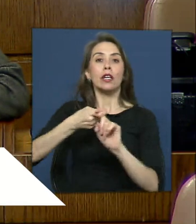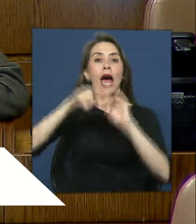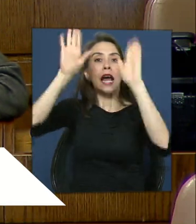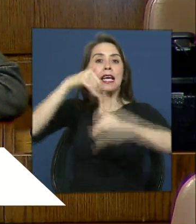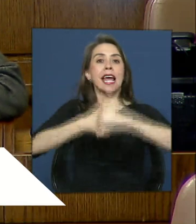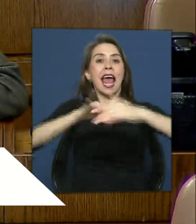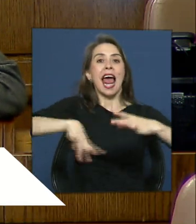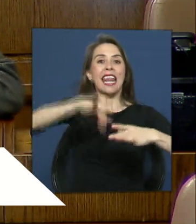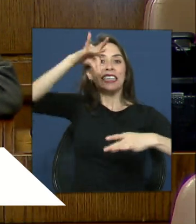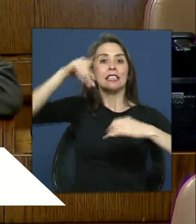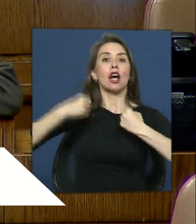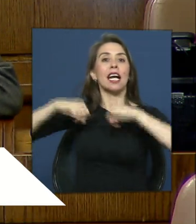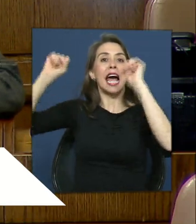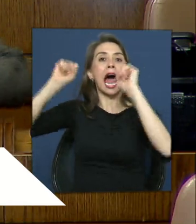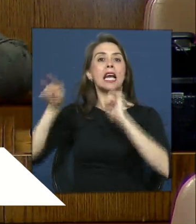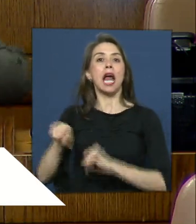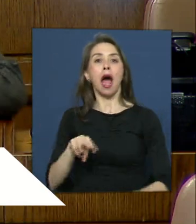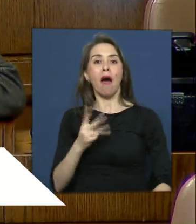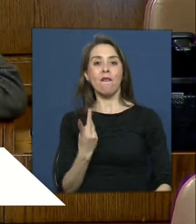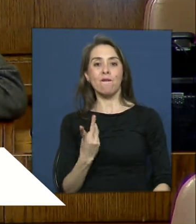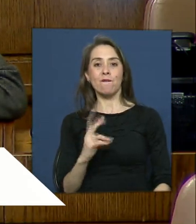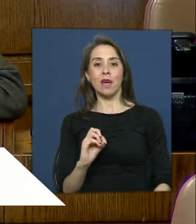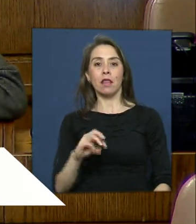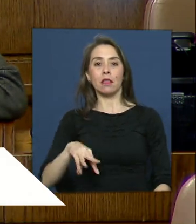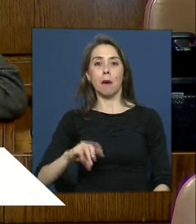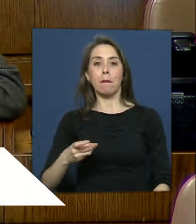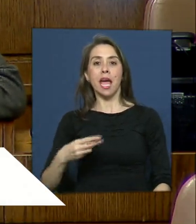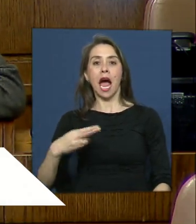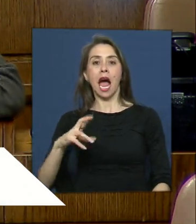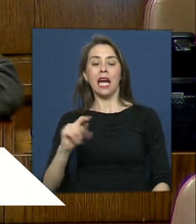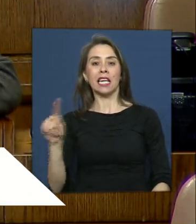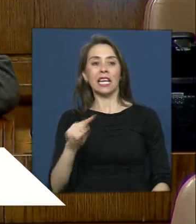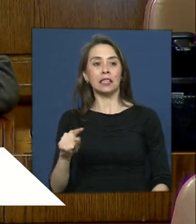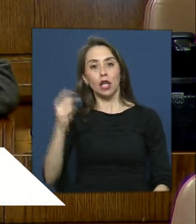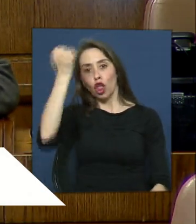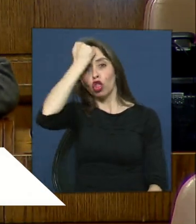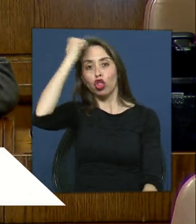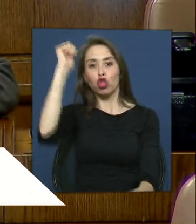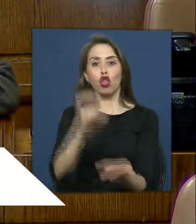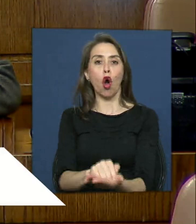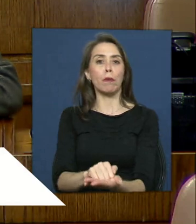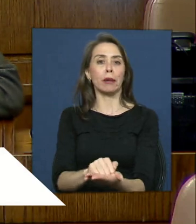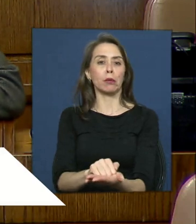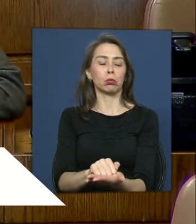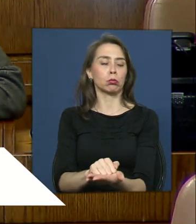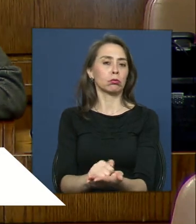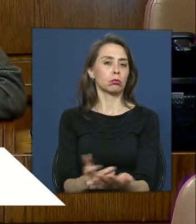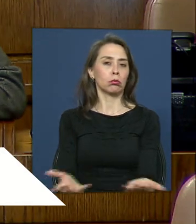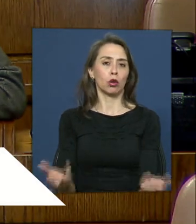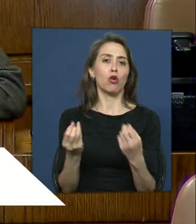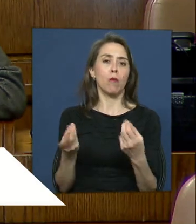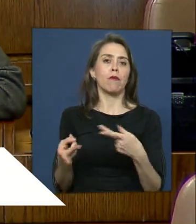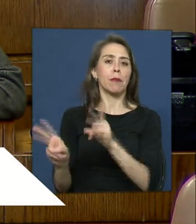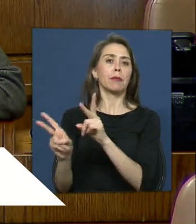para quedarse con estos 20 MHz, lo que sería una torpeza mayúscula si se permite.